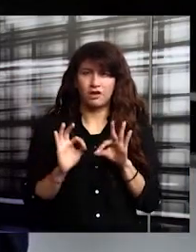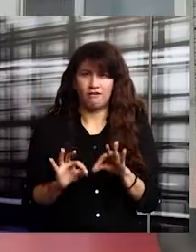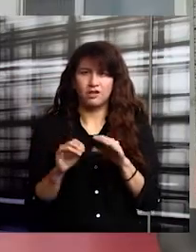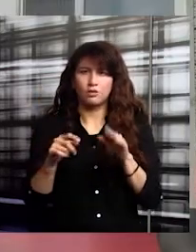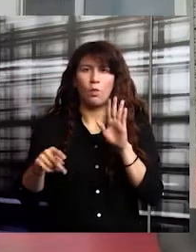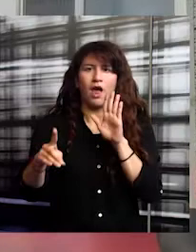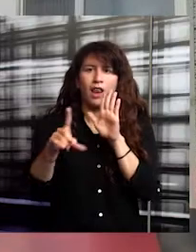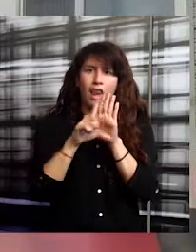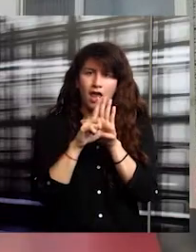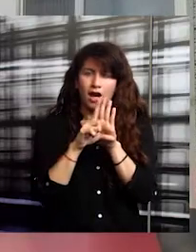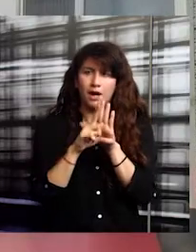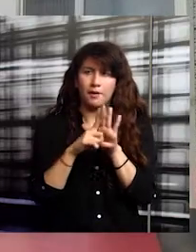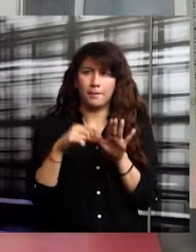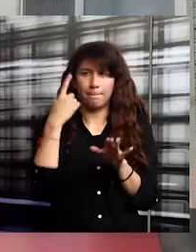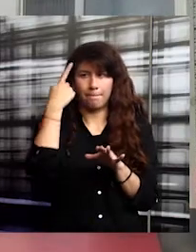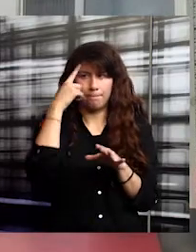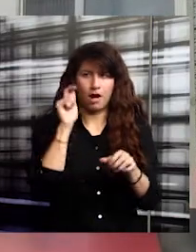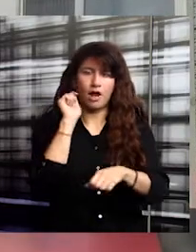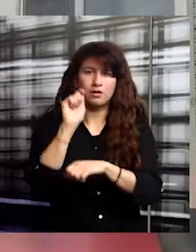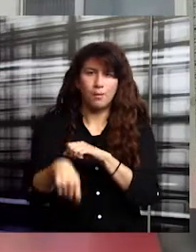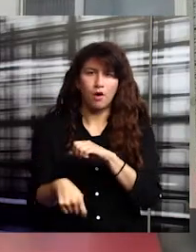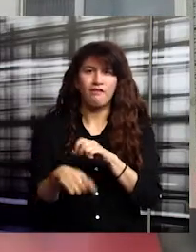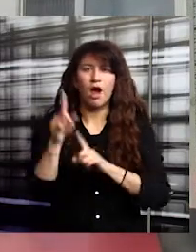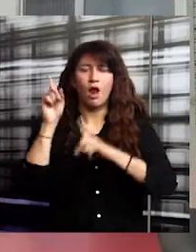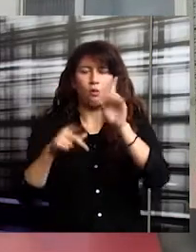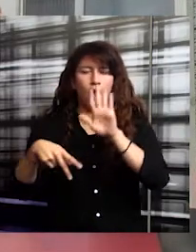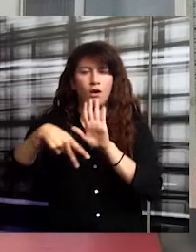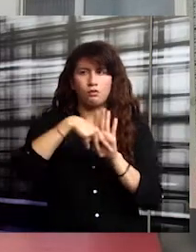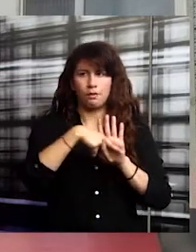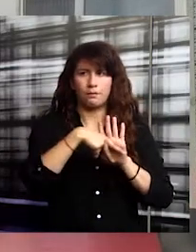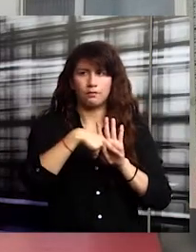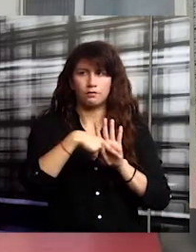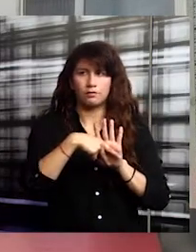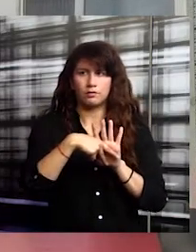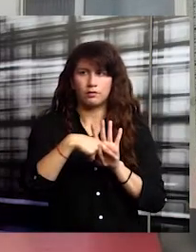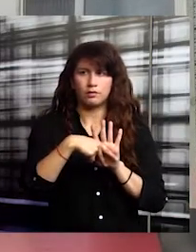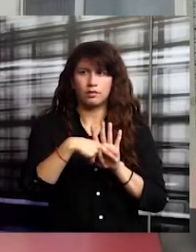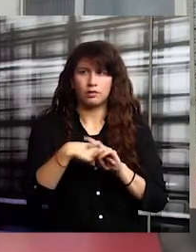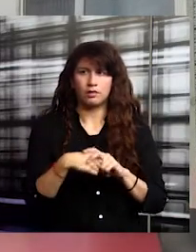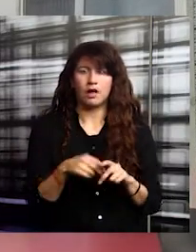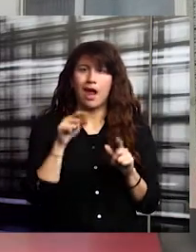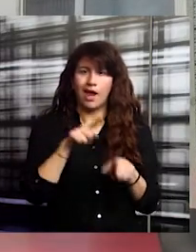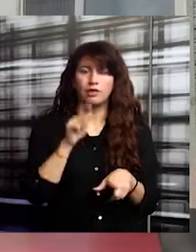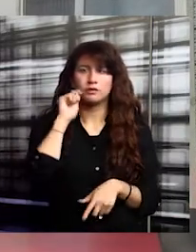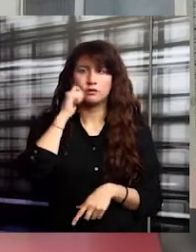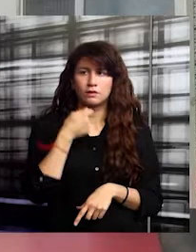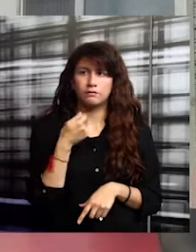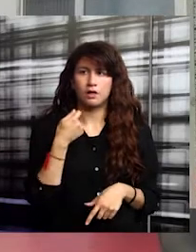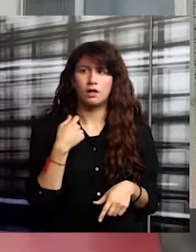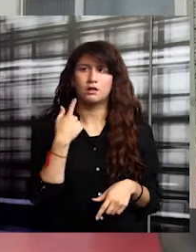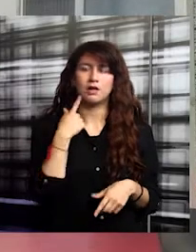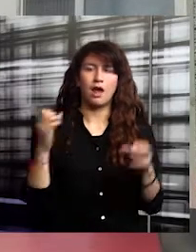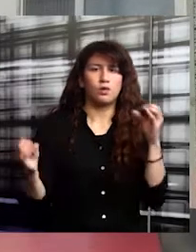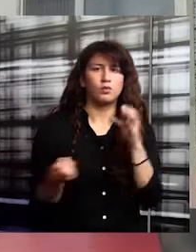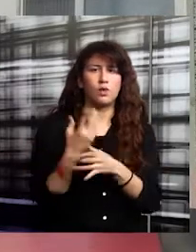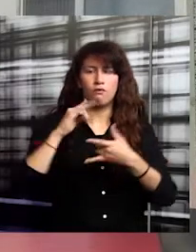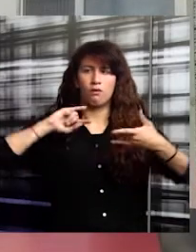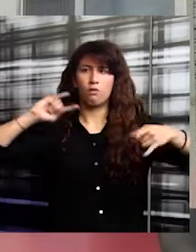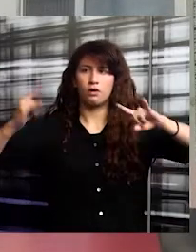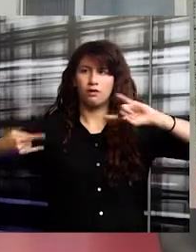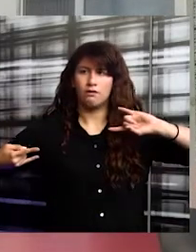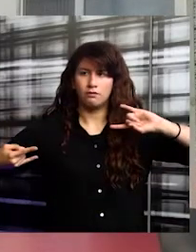2/3 significa que de un universo de 100, a lo menos 66 tienen que estar a